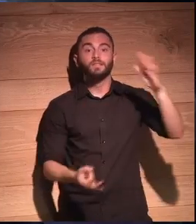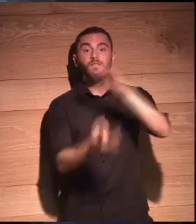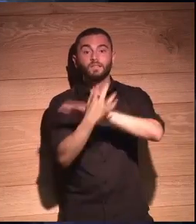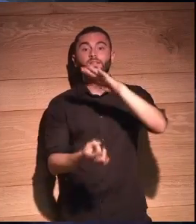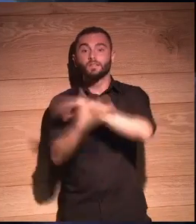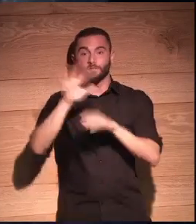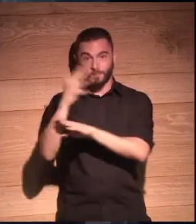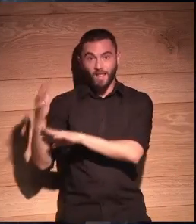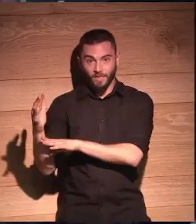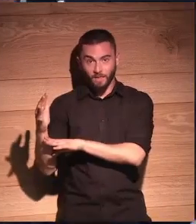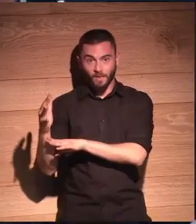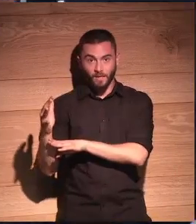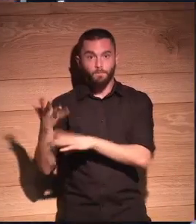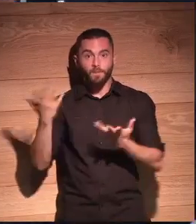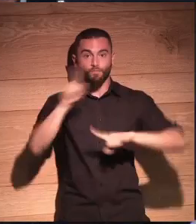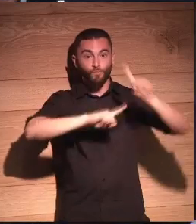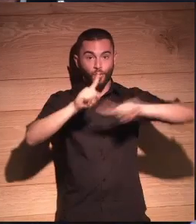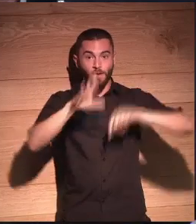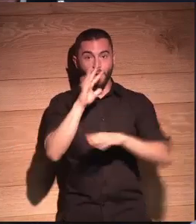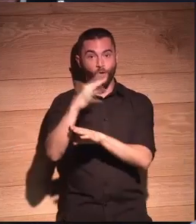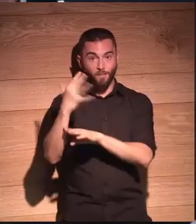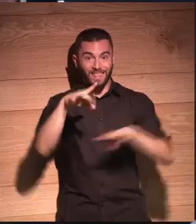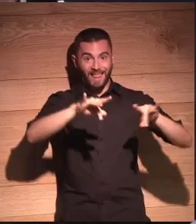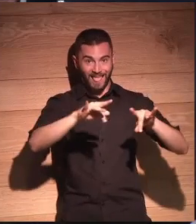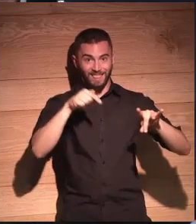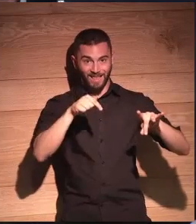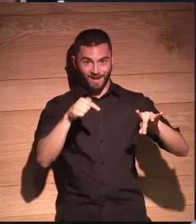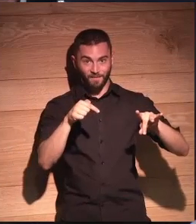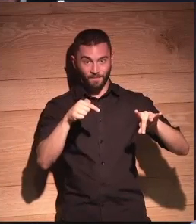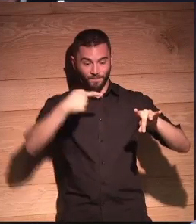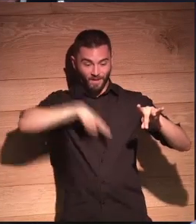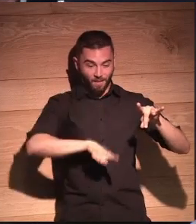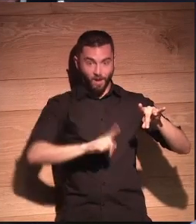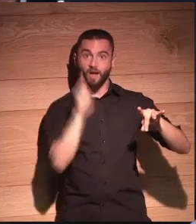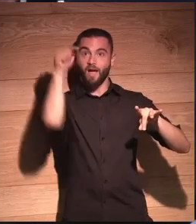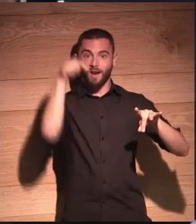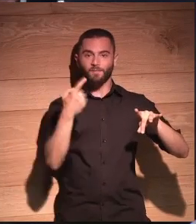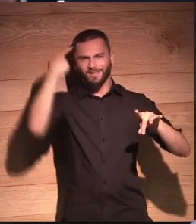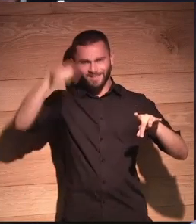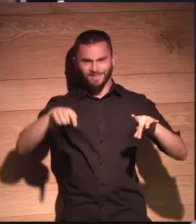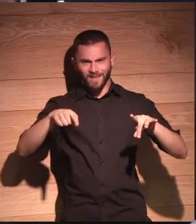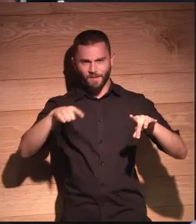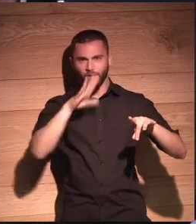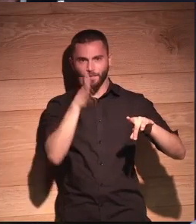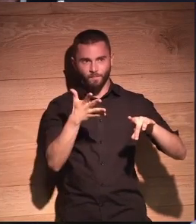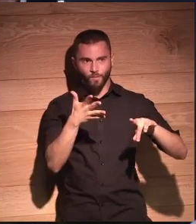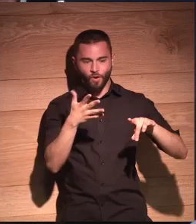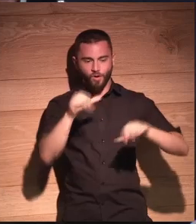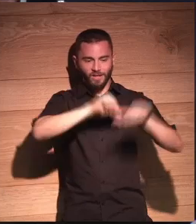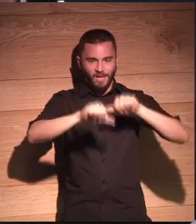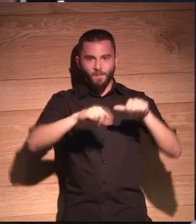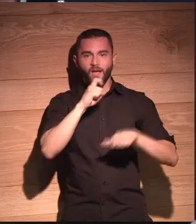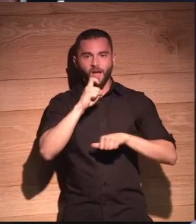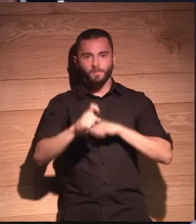crecer vegetales y tienen un problema, y es que las plantas en la Tierra saben dónde está lo de abajo y dónde está lo de arriba por una serie de señales